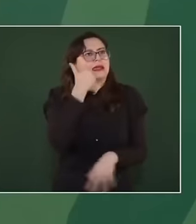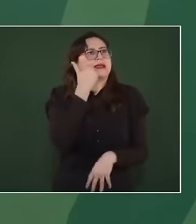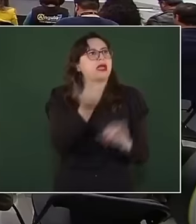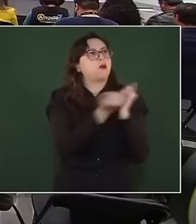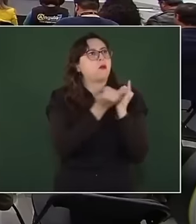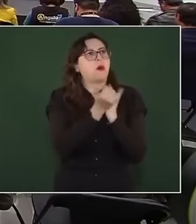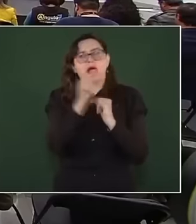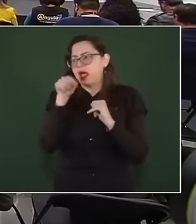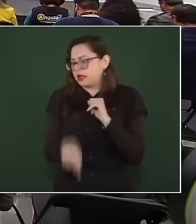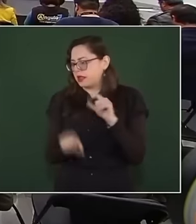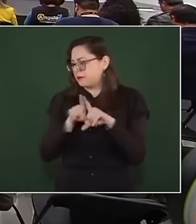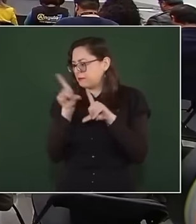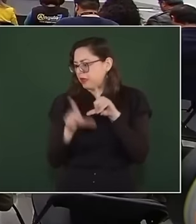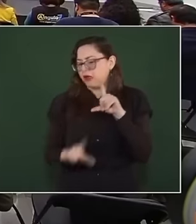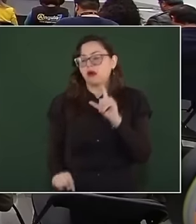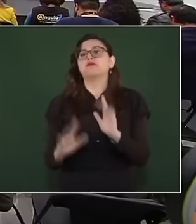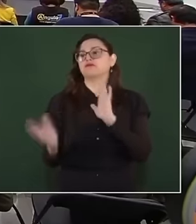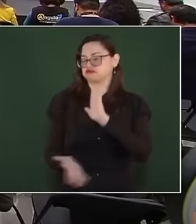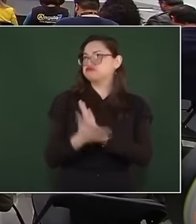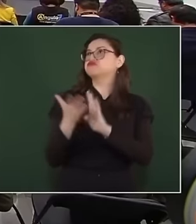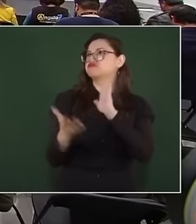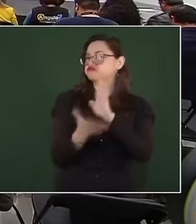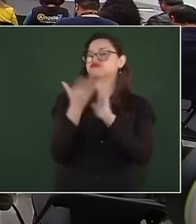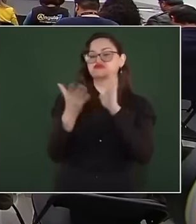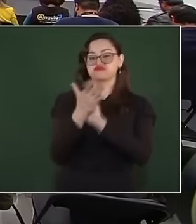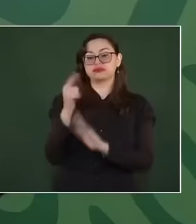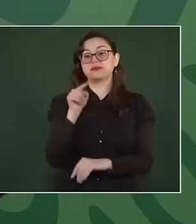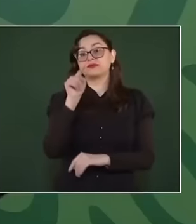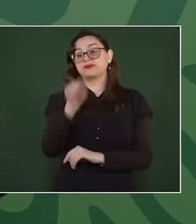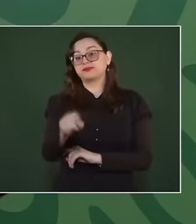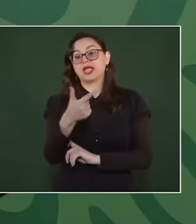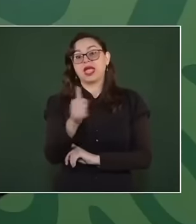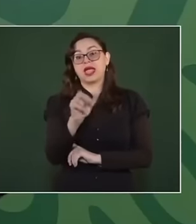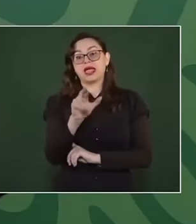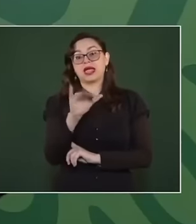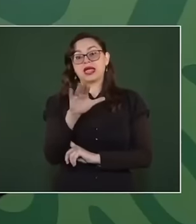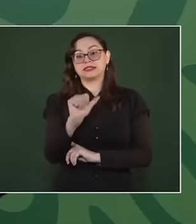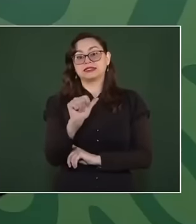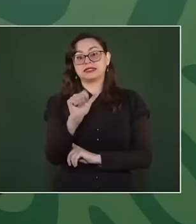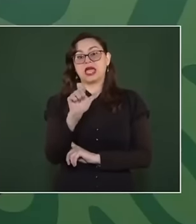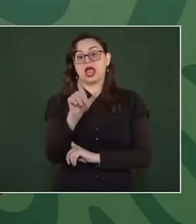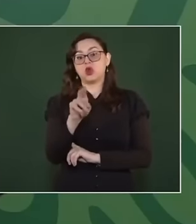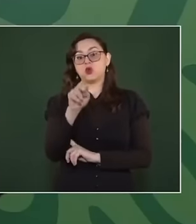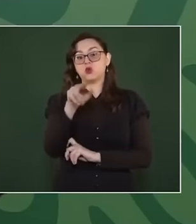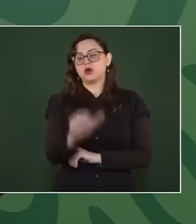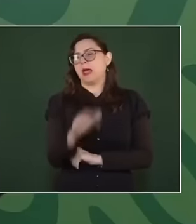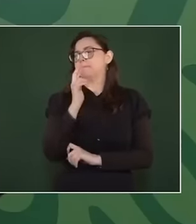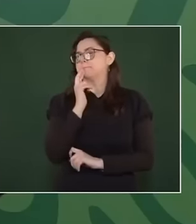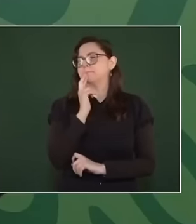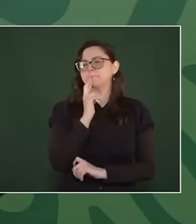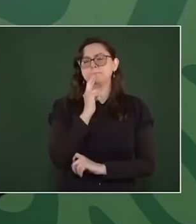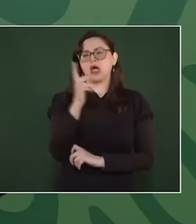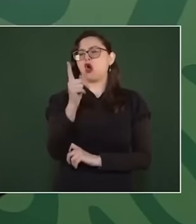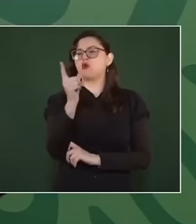concretar esta idea fue García Luna que en ese tiempo se decía el mejor policía de México y hoy